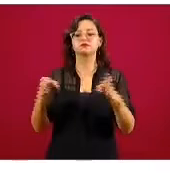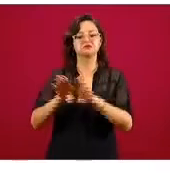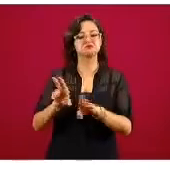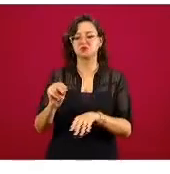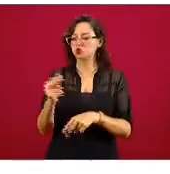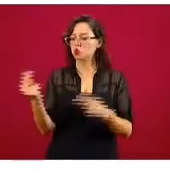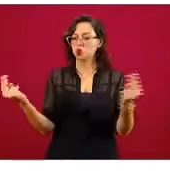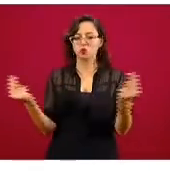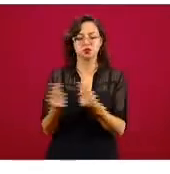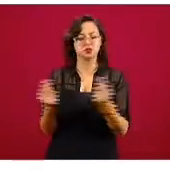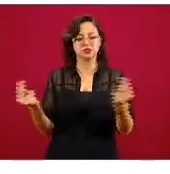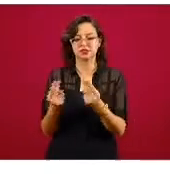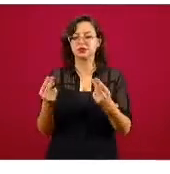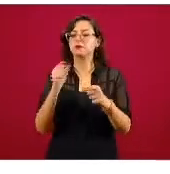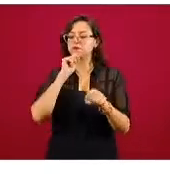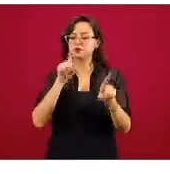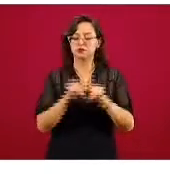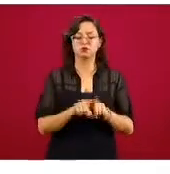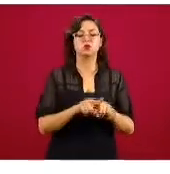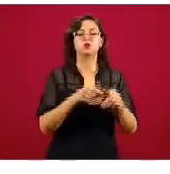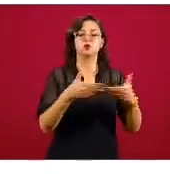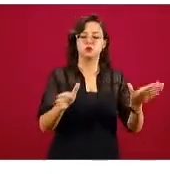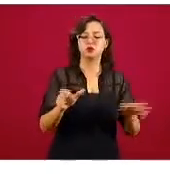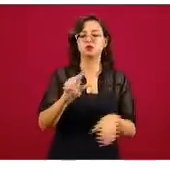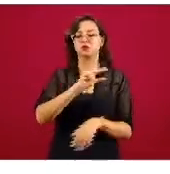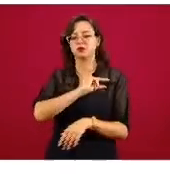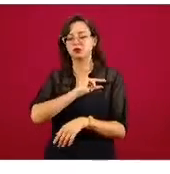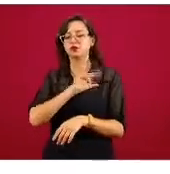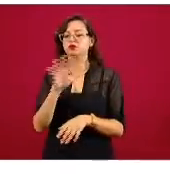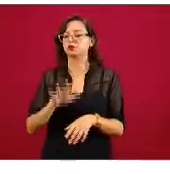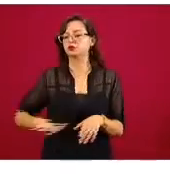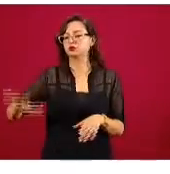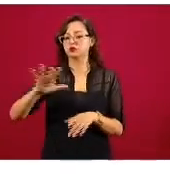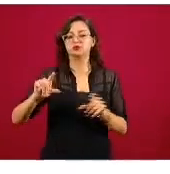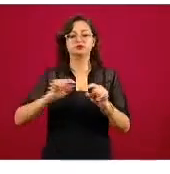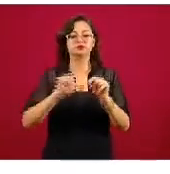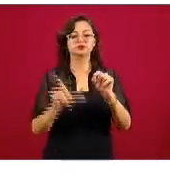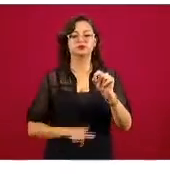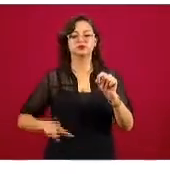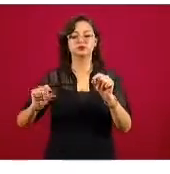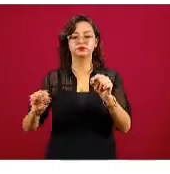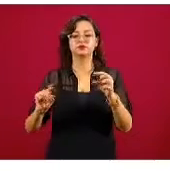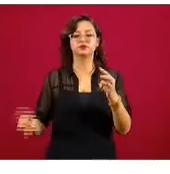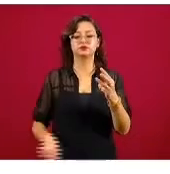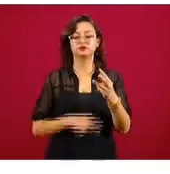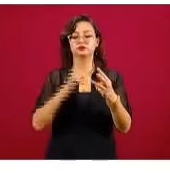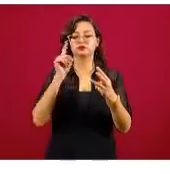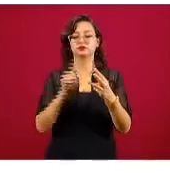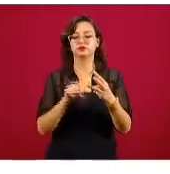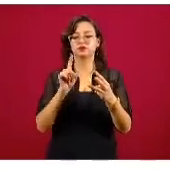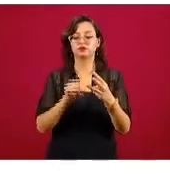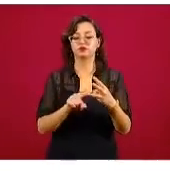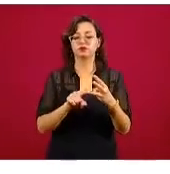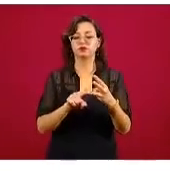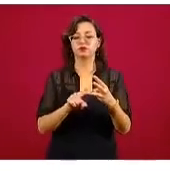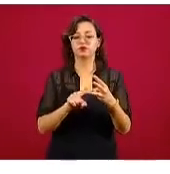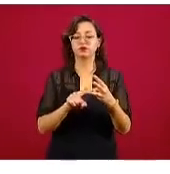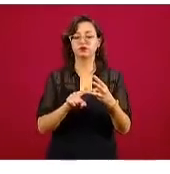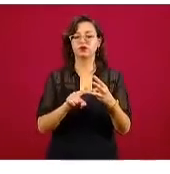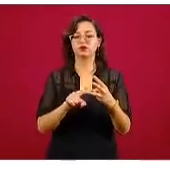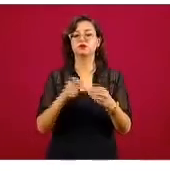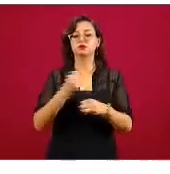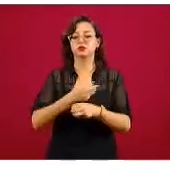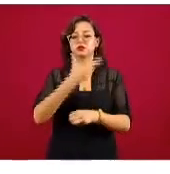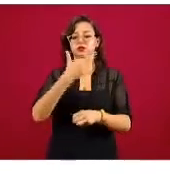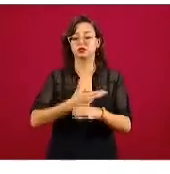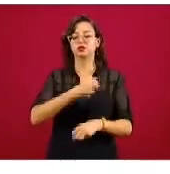y igualmente en los sectores público, privado y social en todo el territorio nacional. Y en el acuerdo del Secretario de Salud